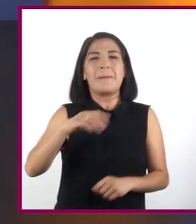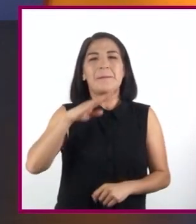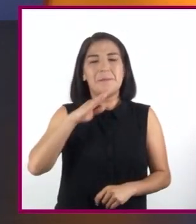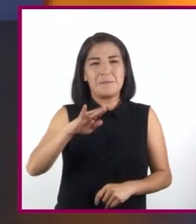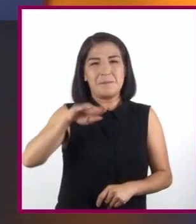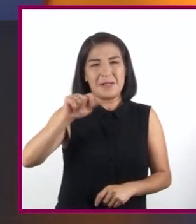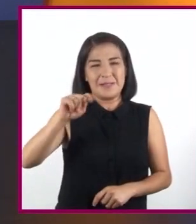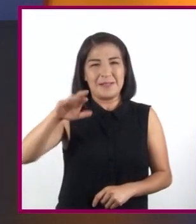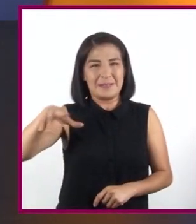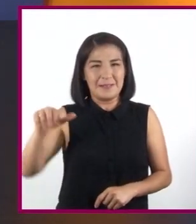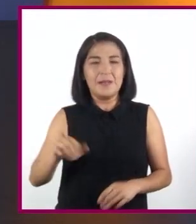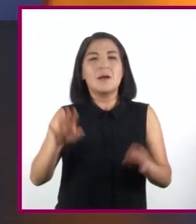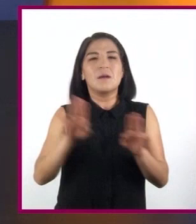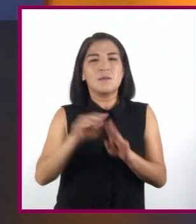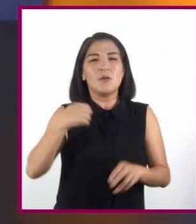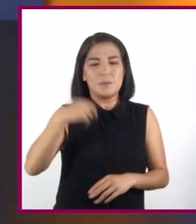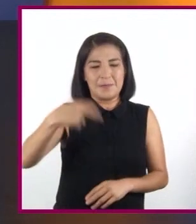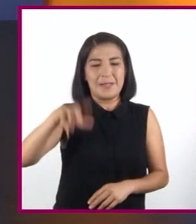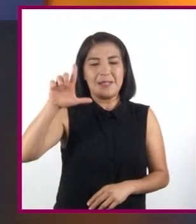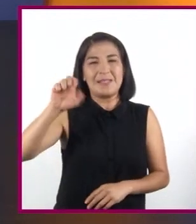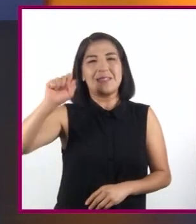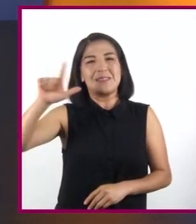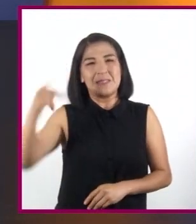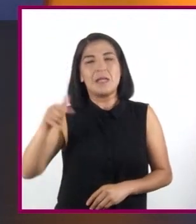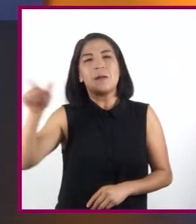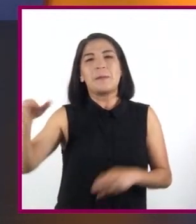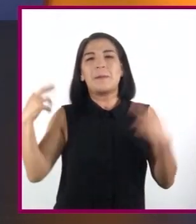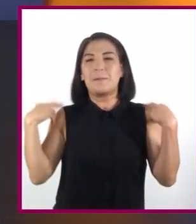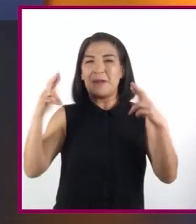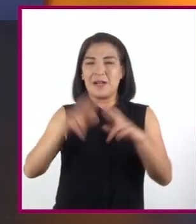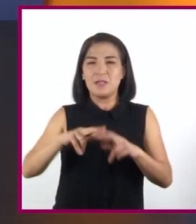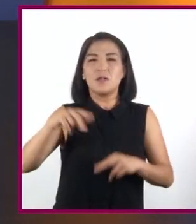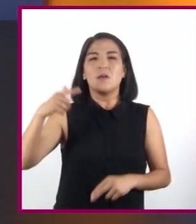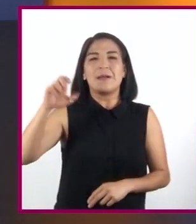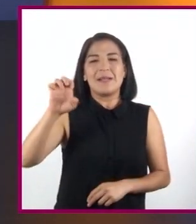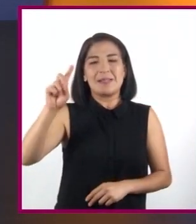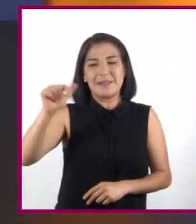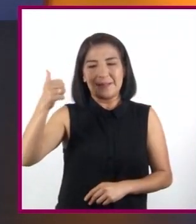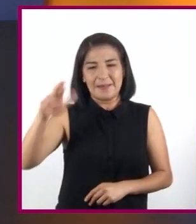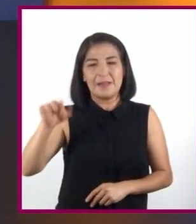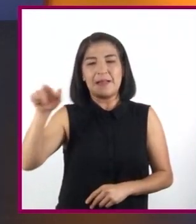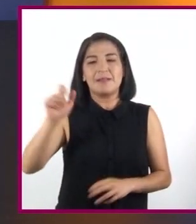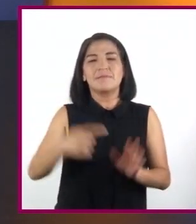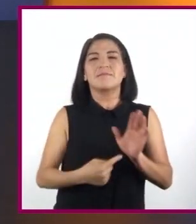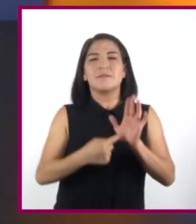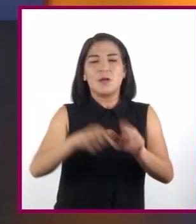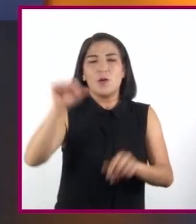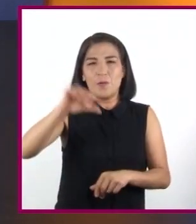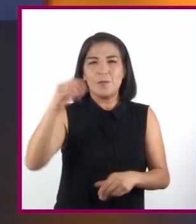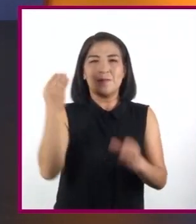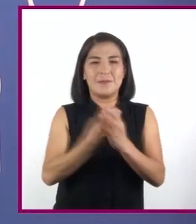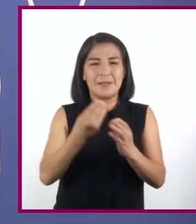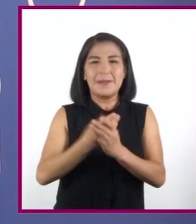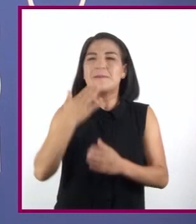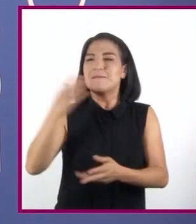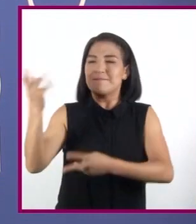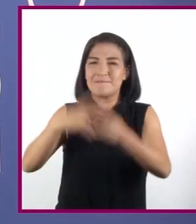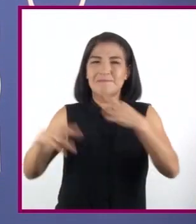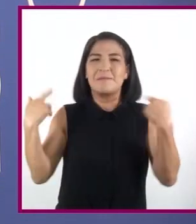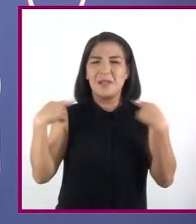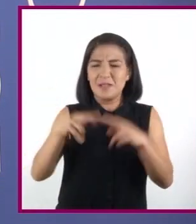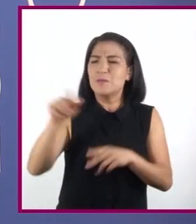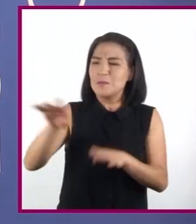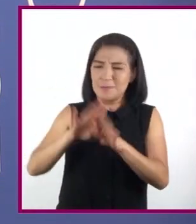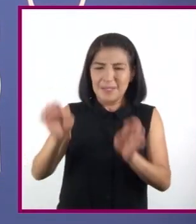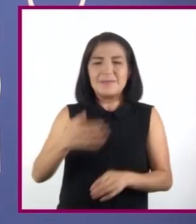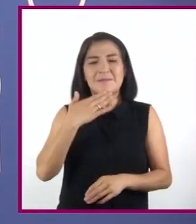Leslie Mendívil y tengo el gusto de presentar al profesor Eric Ruiz, quien se encargará de dirigir la clase de hoy. Bienvenido, maestro, ¿cómo está? ¿Qué